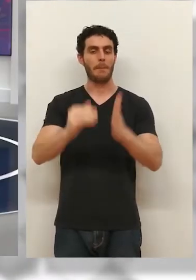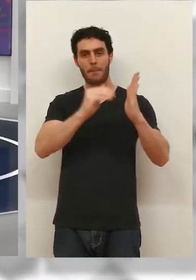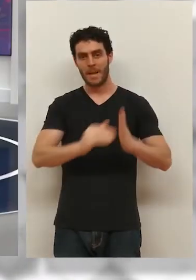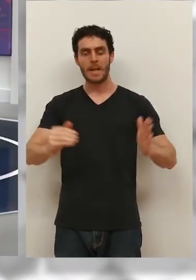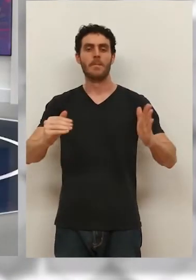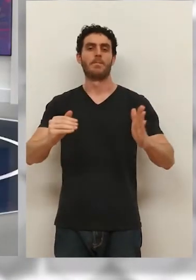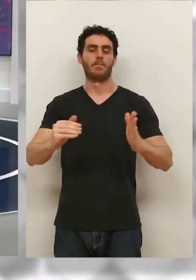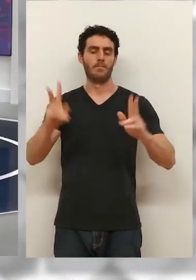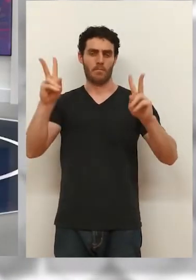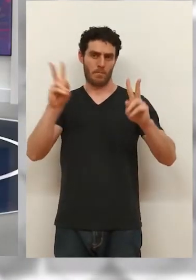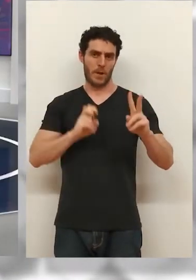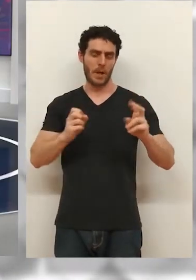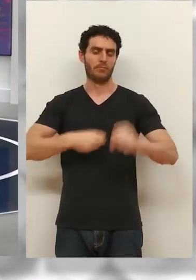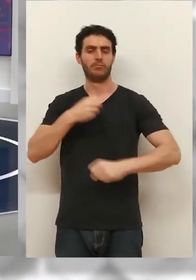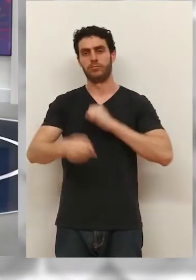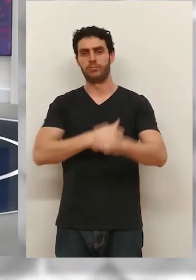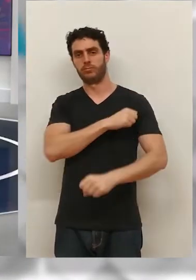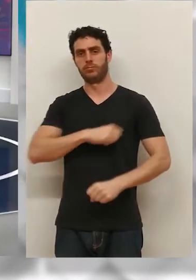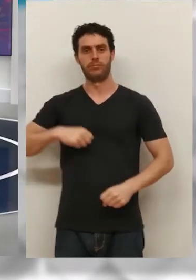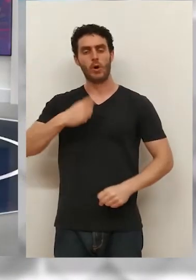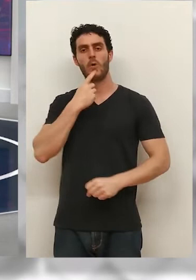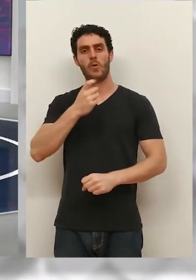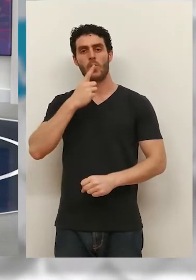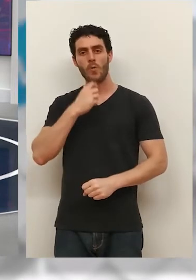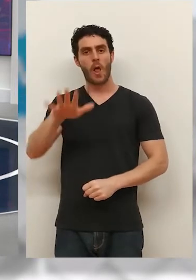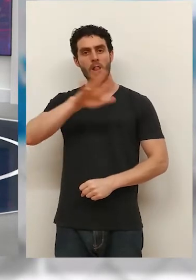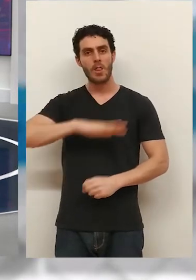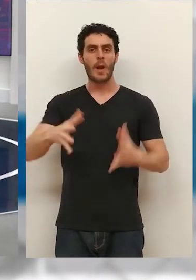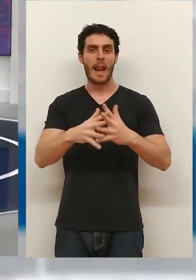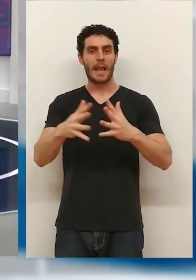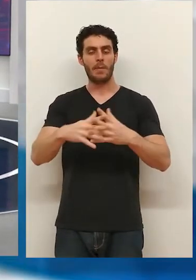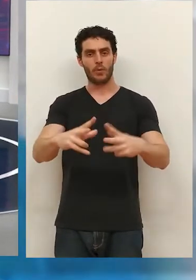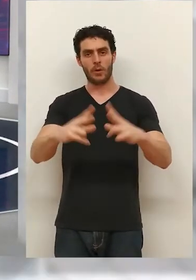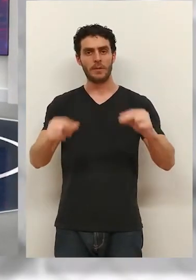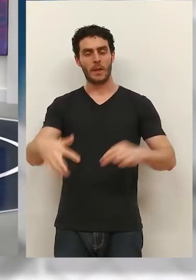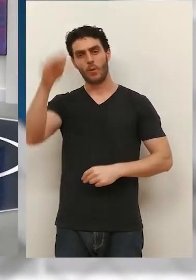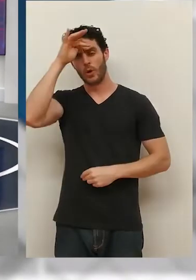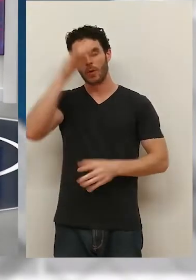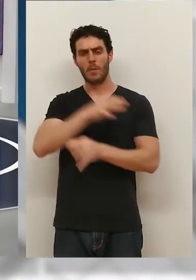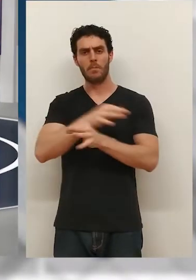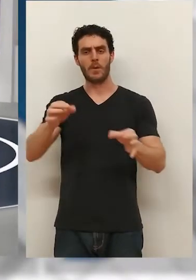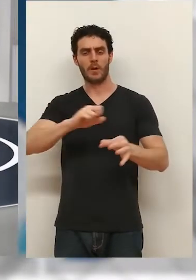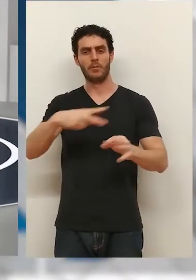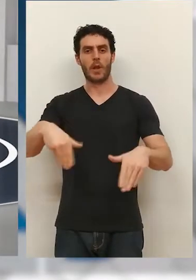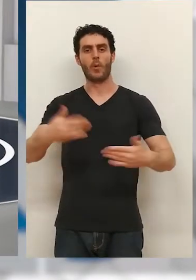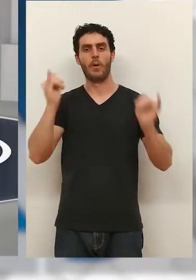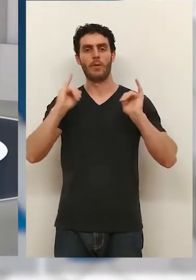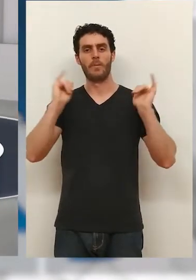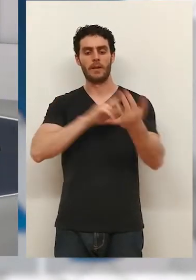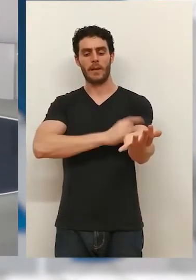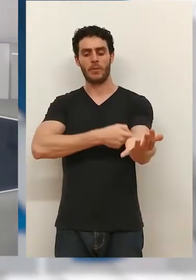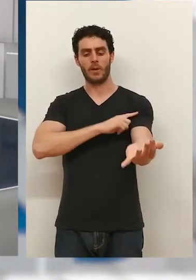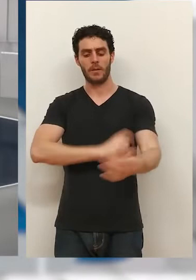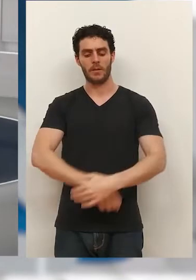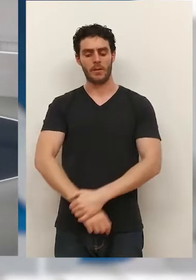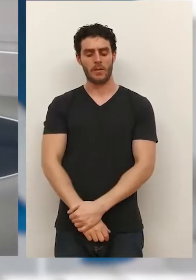Una carrera inclusiva, solidaria con las personas y con el medio ambiente. Es la carrera Campus que, tras dos años de parón por la pandemia, volvió a organizar la